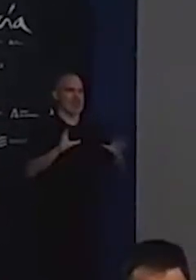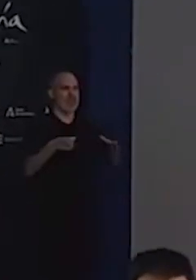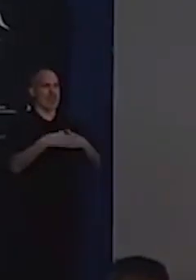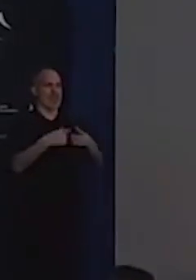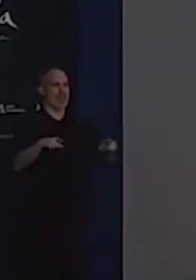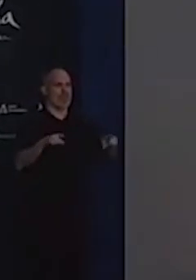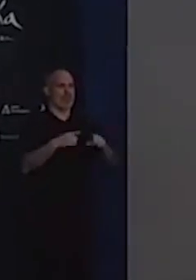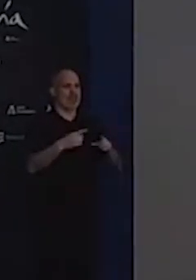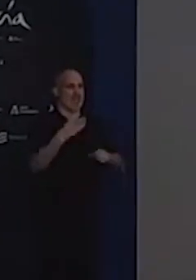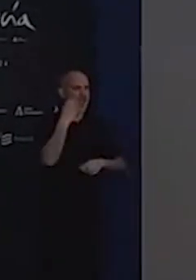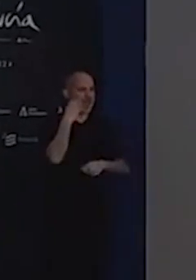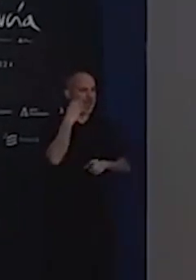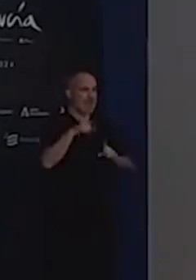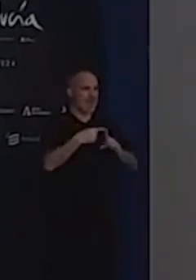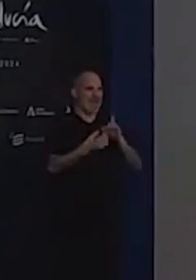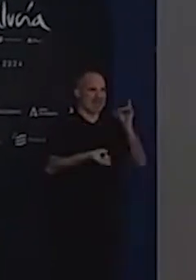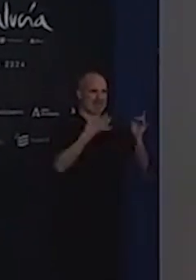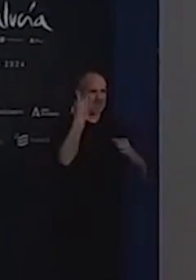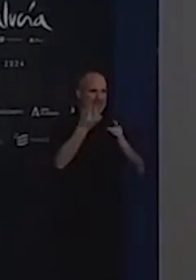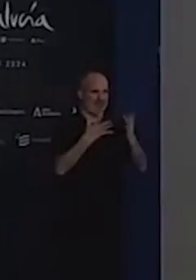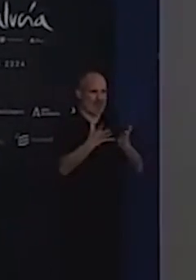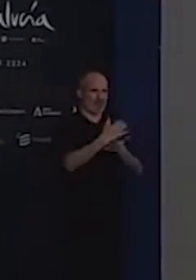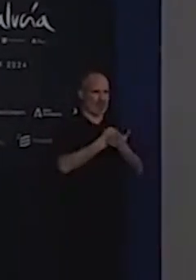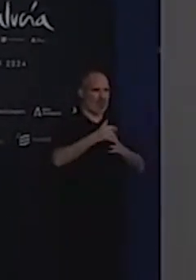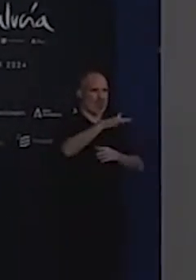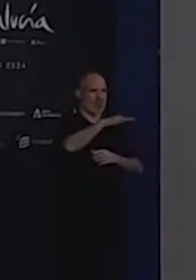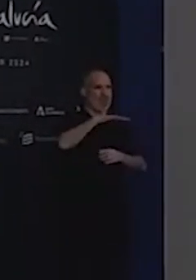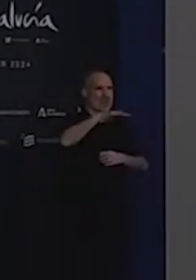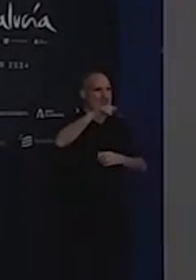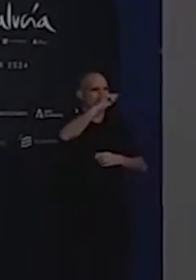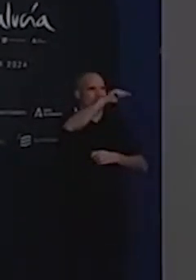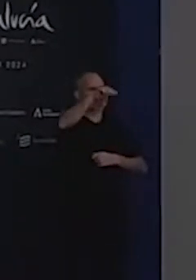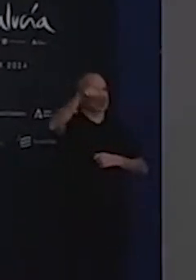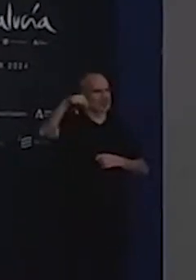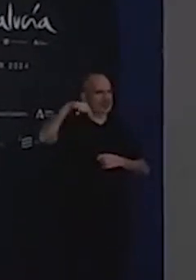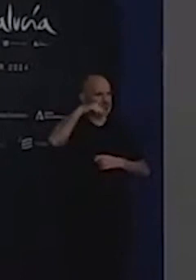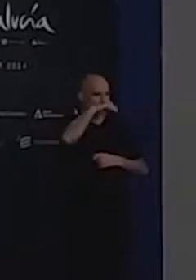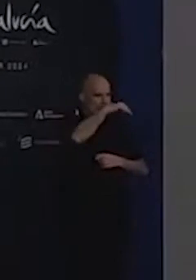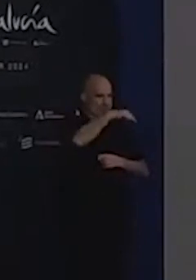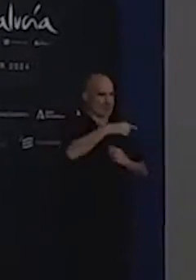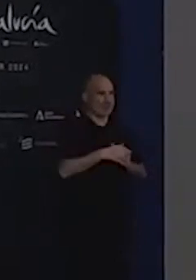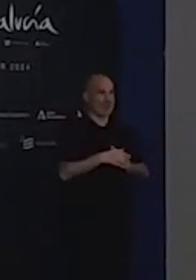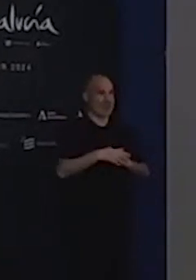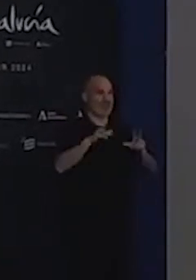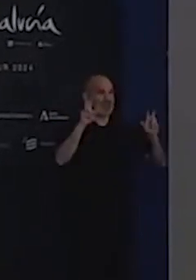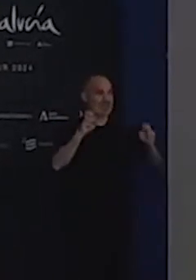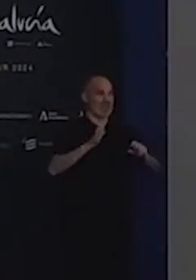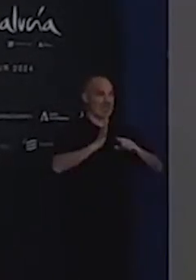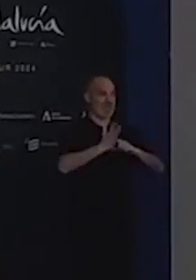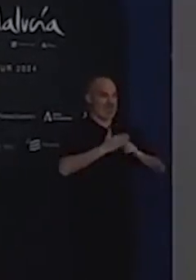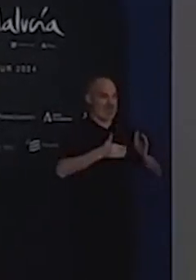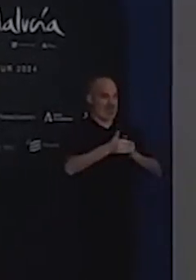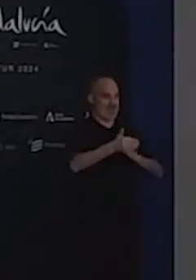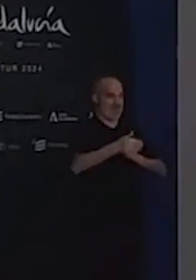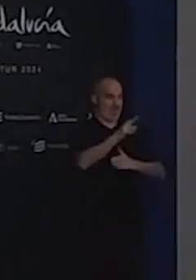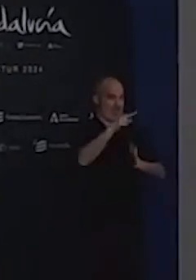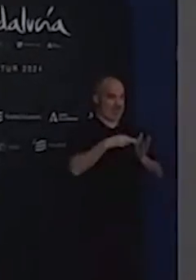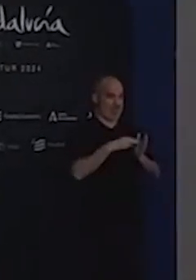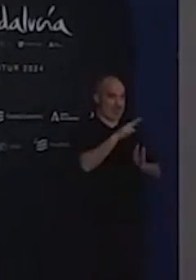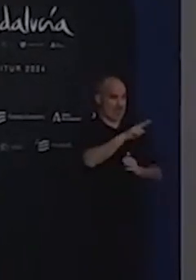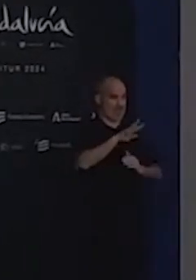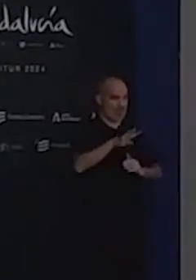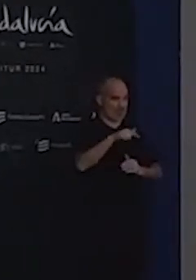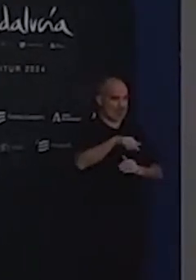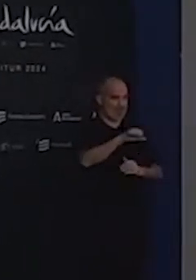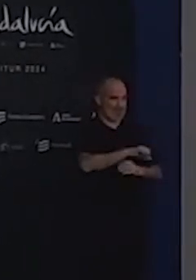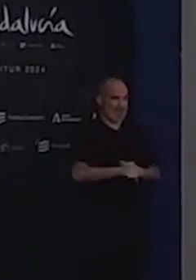Jaén y múltiples actividades en nuestro barrio, en nuestros barrios de Jaén. En cuanto a la feria de este 2024, pues anunciar